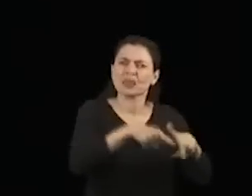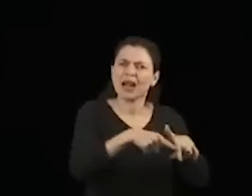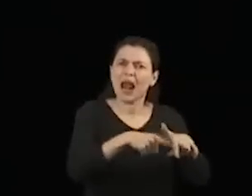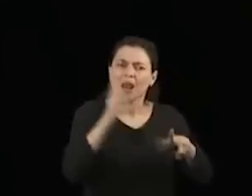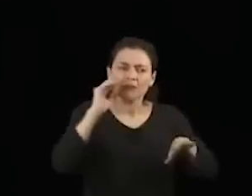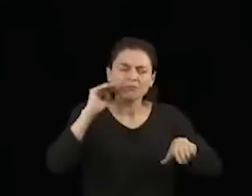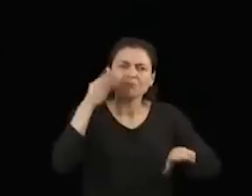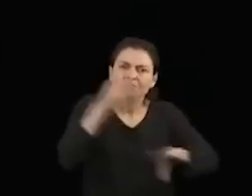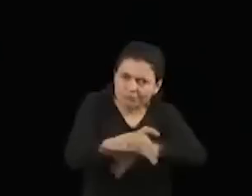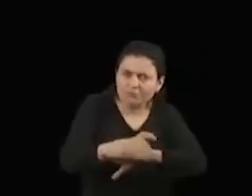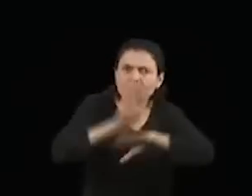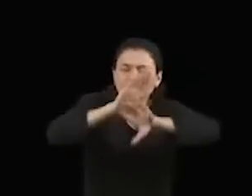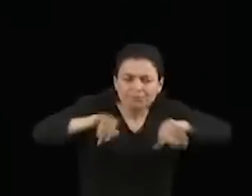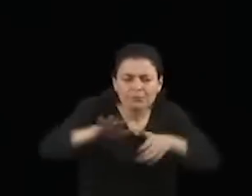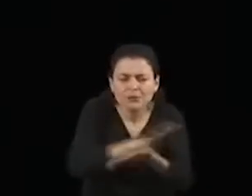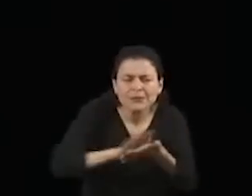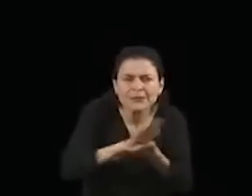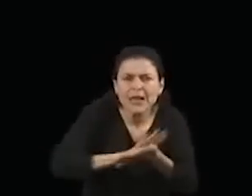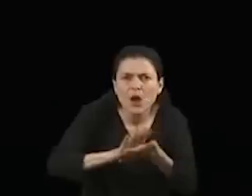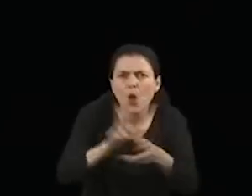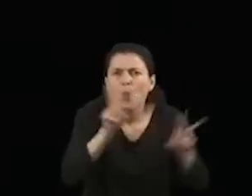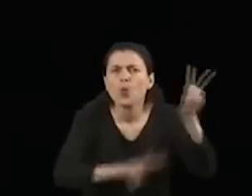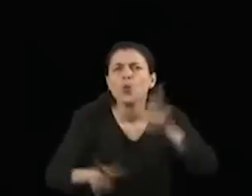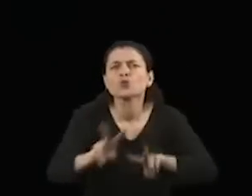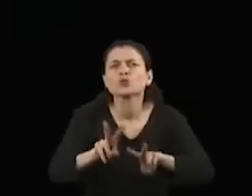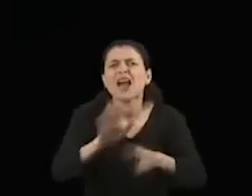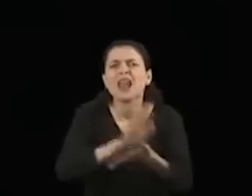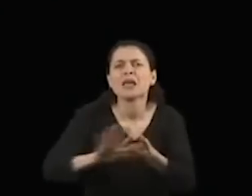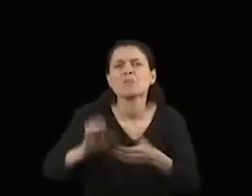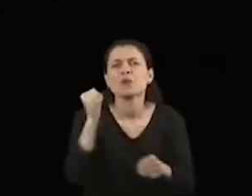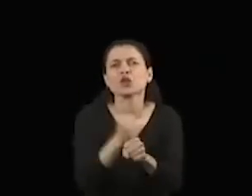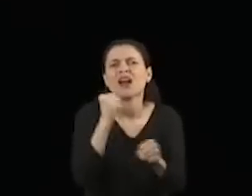Básicamente, ahí